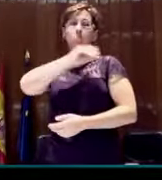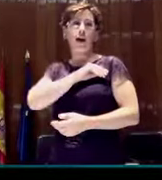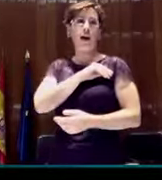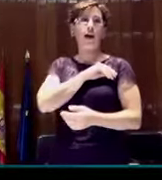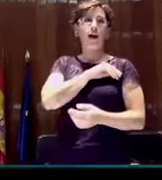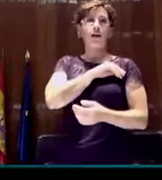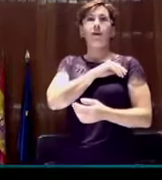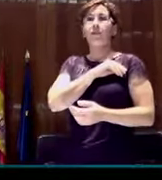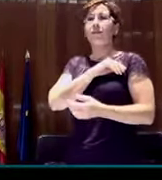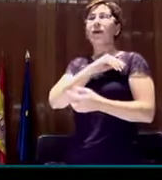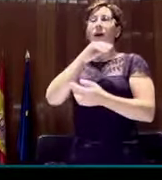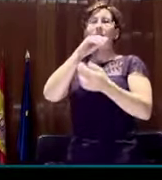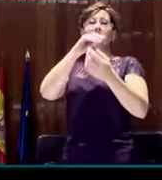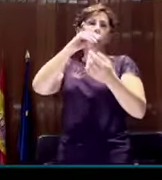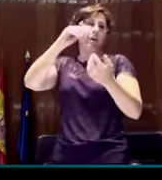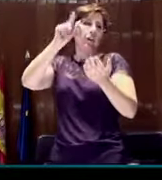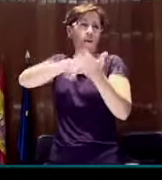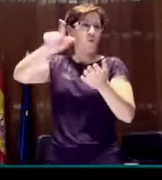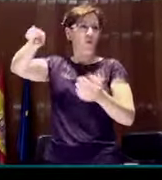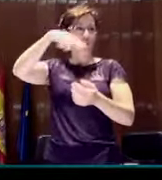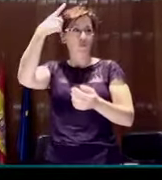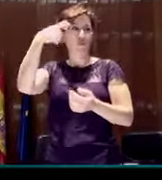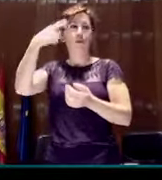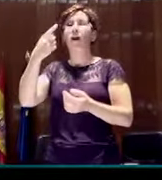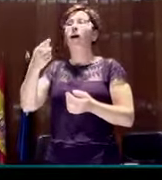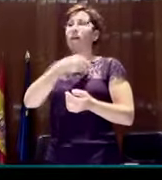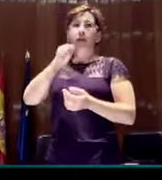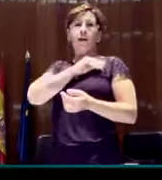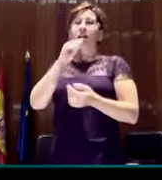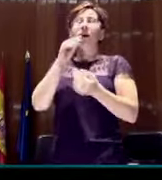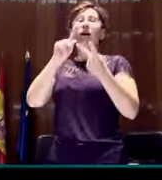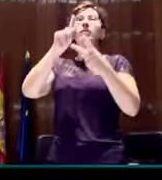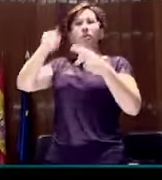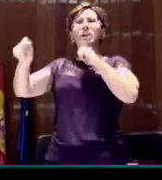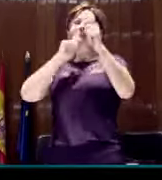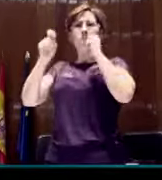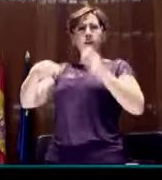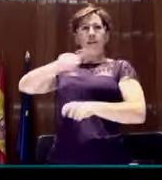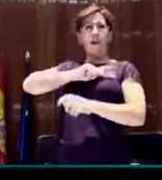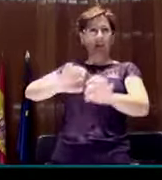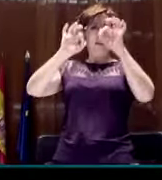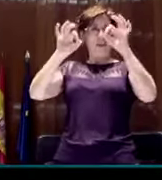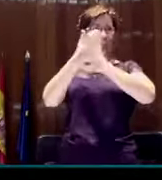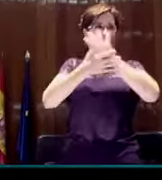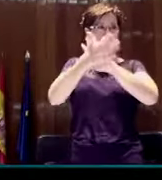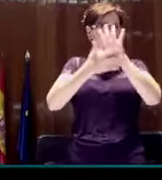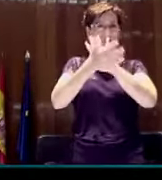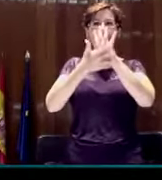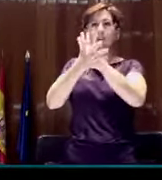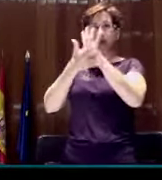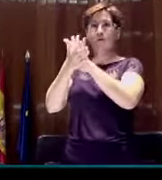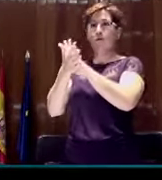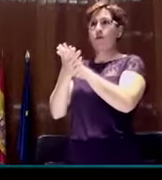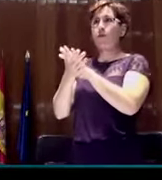de las lenguas y culturas de España. Me hicieron una entrevista específica sobre las lenguas de signos y qué es lo que estaba y